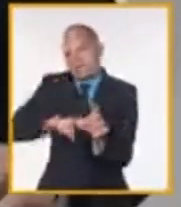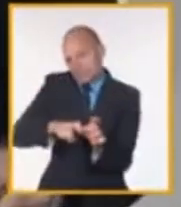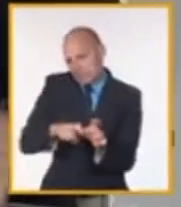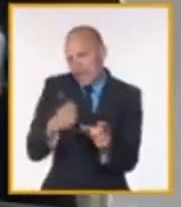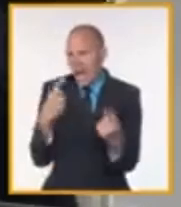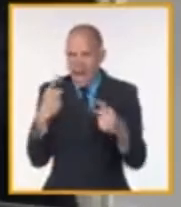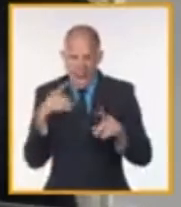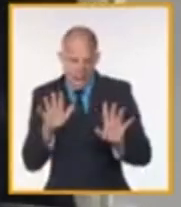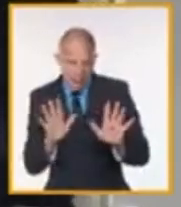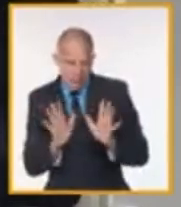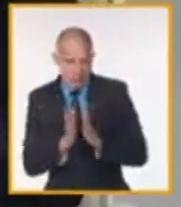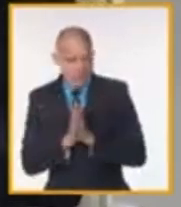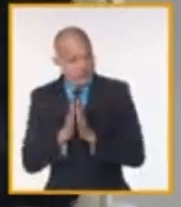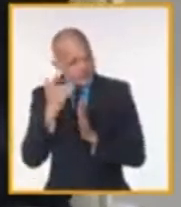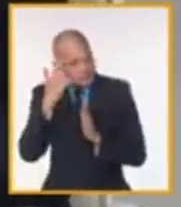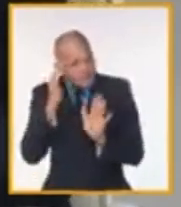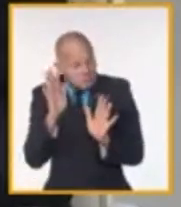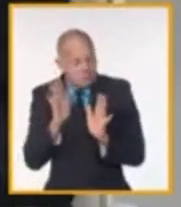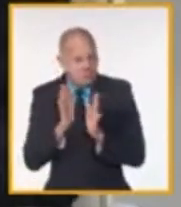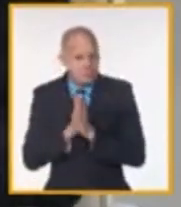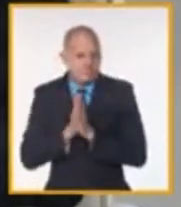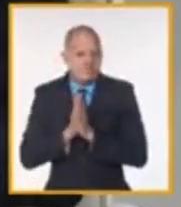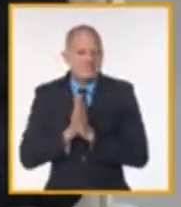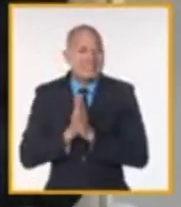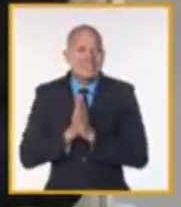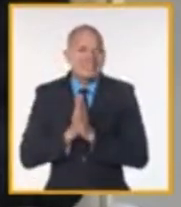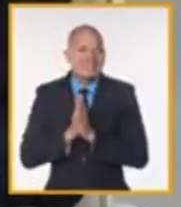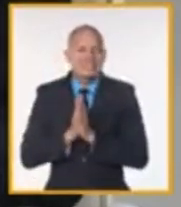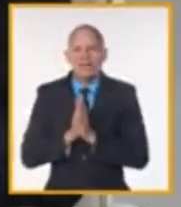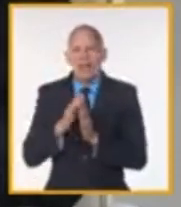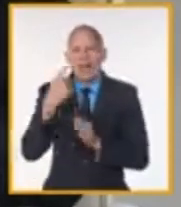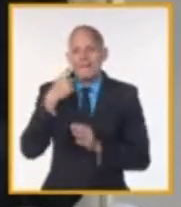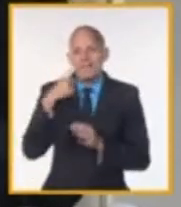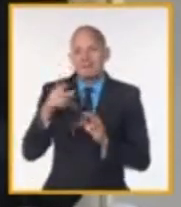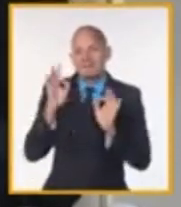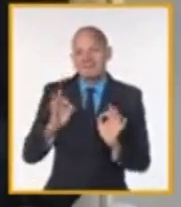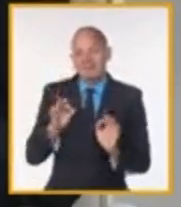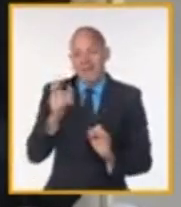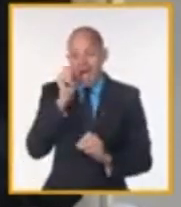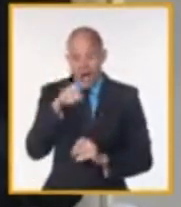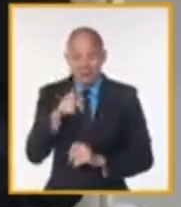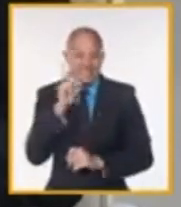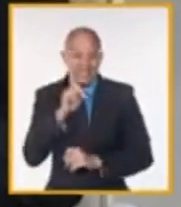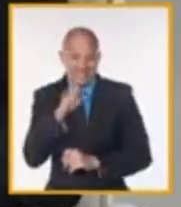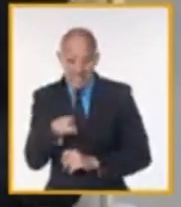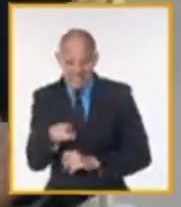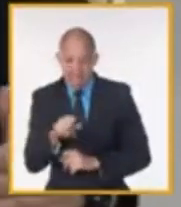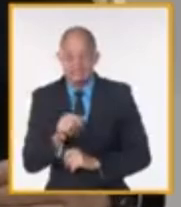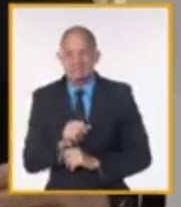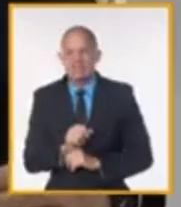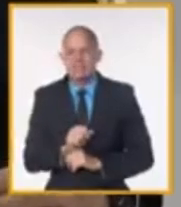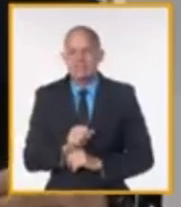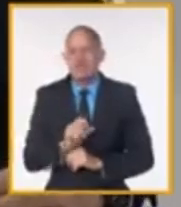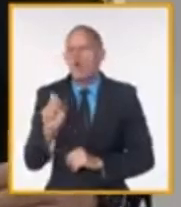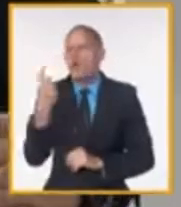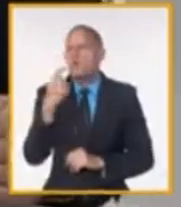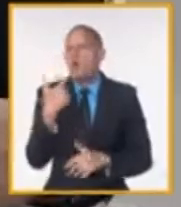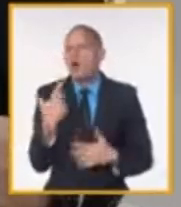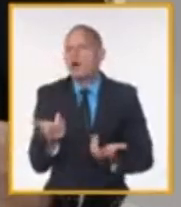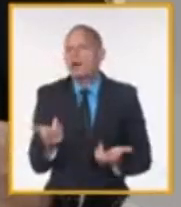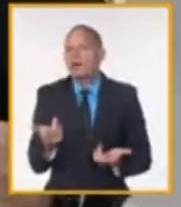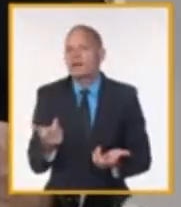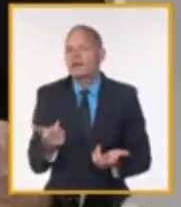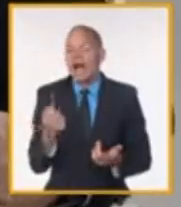buscar pero lo más importante Lo único que le va quedando ya a celinski es tratar de